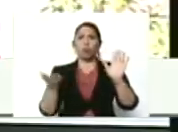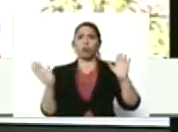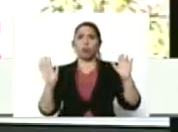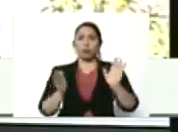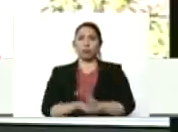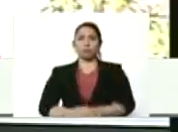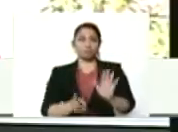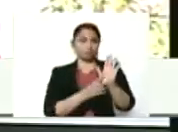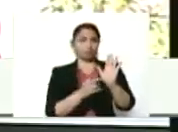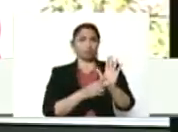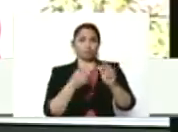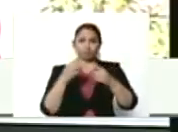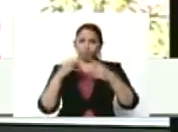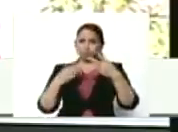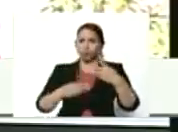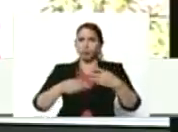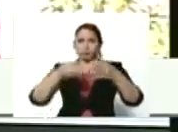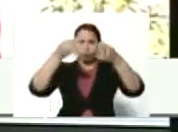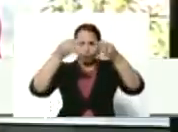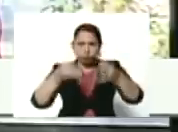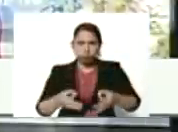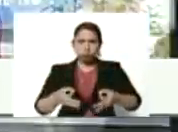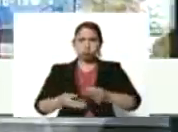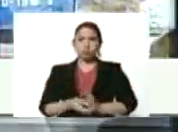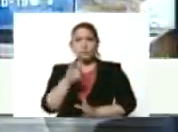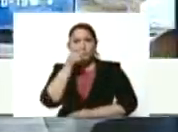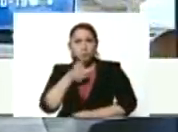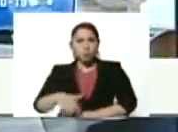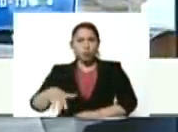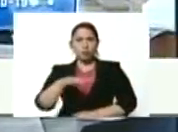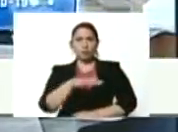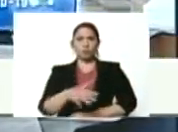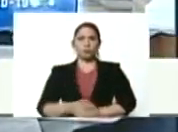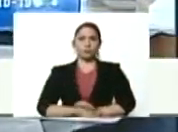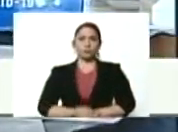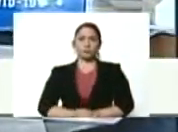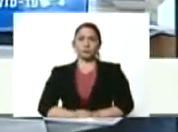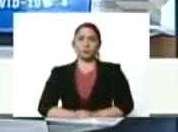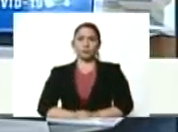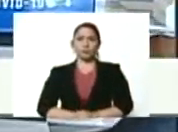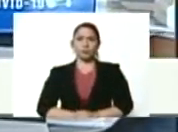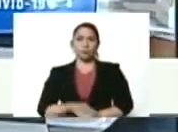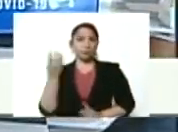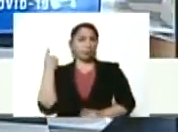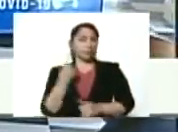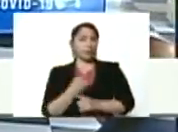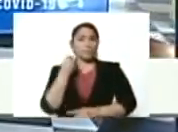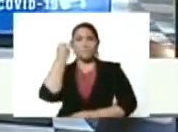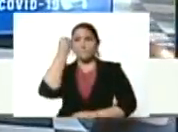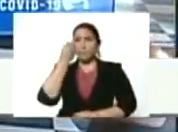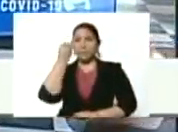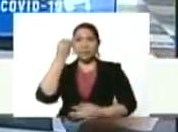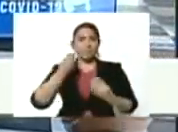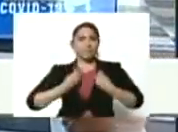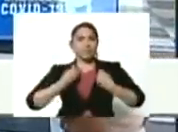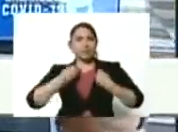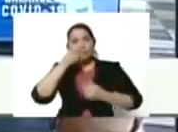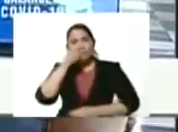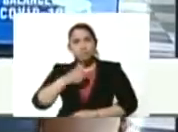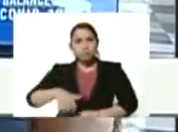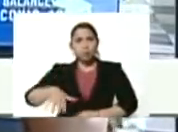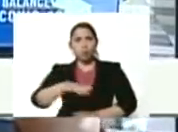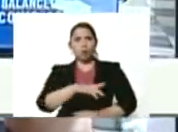Realidad material, realidad concreta, realidad de los pueblos. Y que tenemos que pensar es en la vida de los pueblos